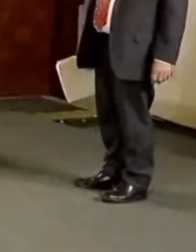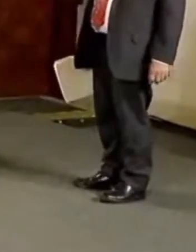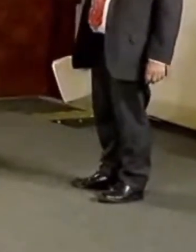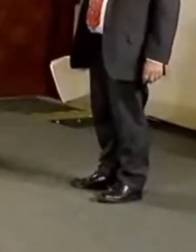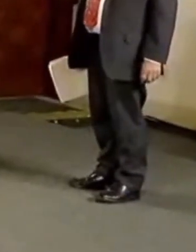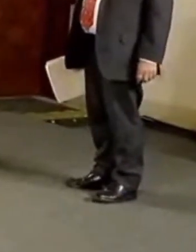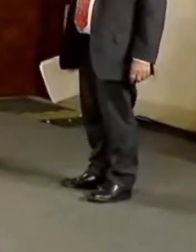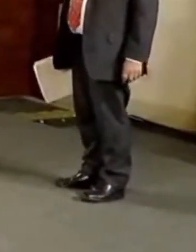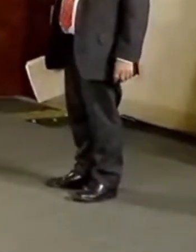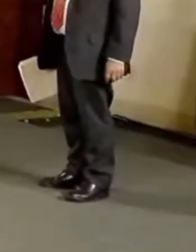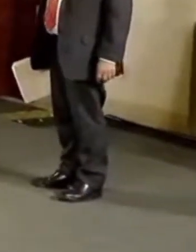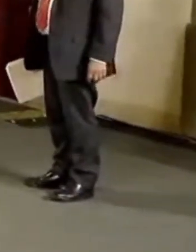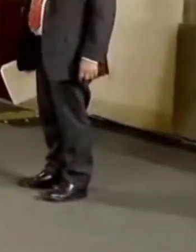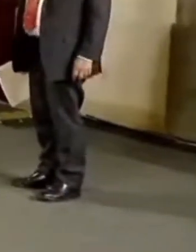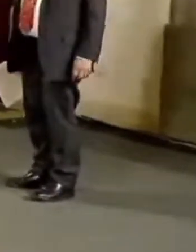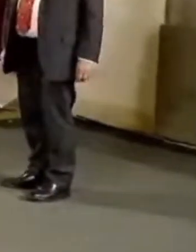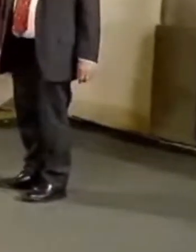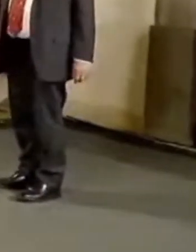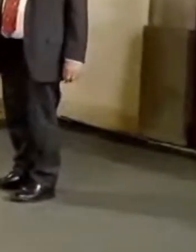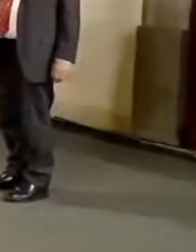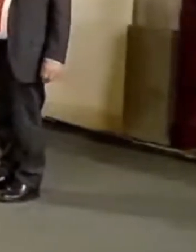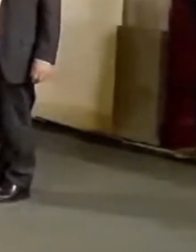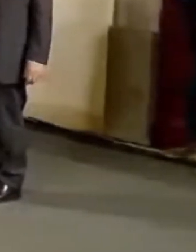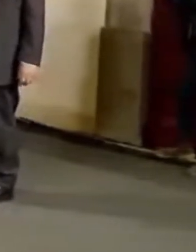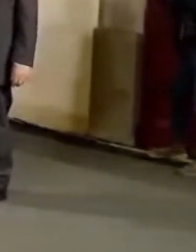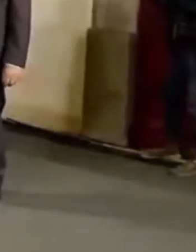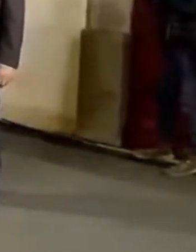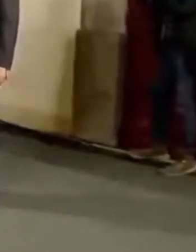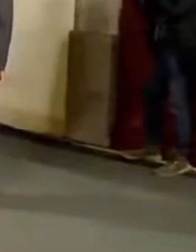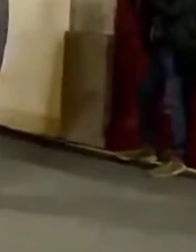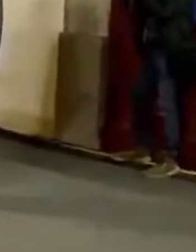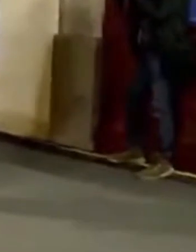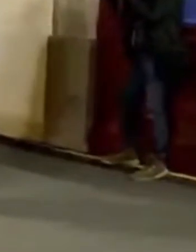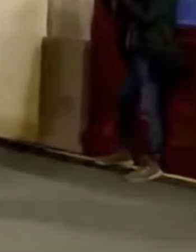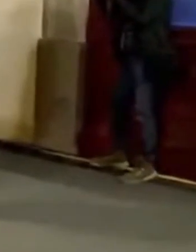situación, básicamente. Pero no va a dar otro lugar ese paso.